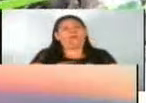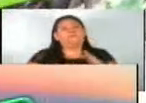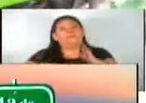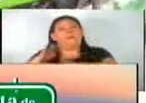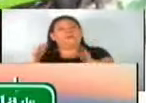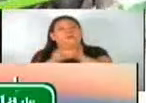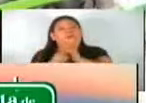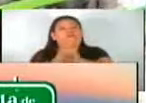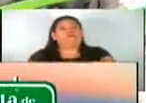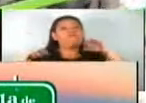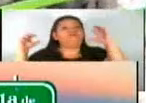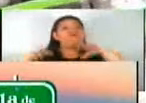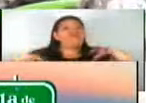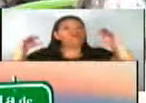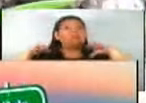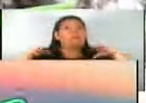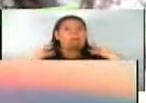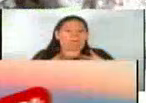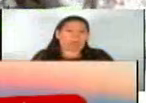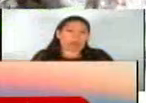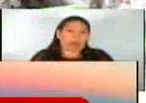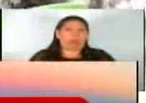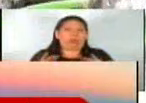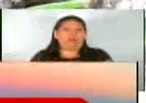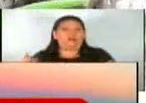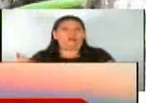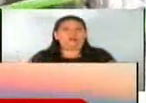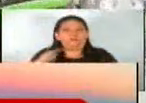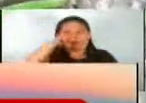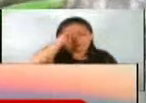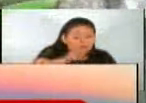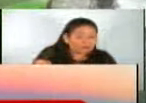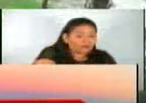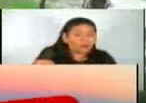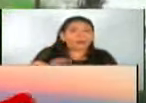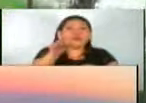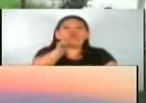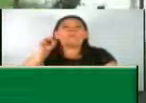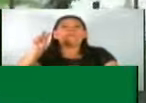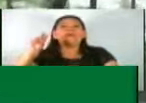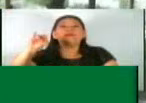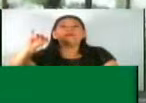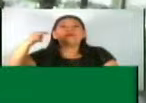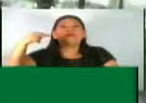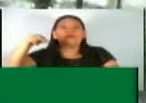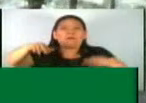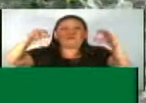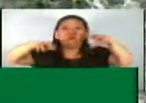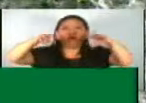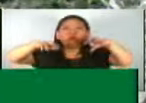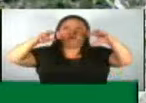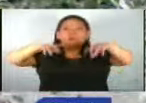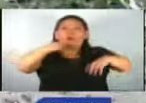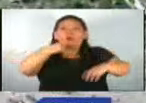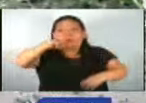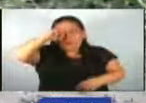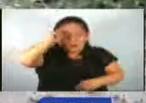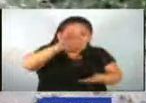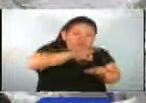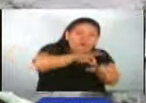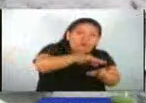constantes lluvias, están generando pérdidas para los agricultores. El fenómeno de la Niña se vuelve una amenaza, sobre todo para quienes cultivan